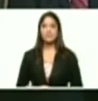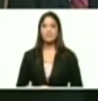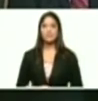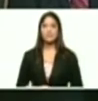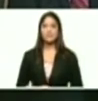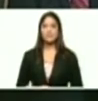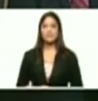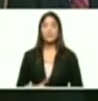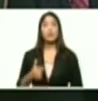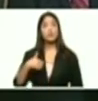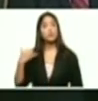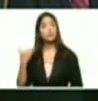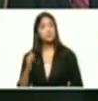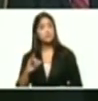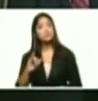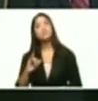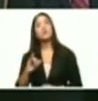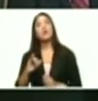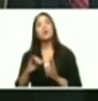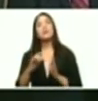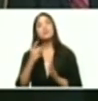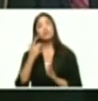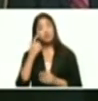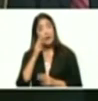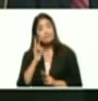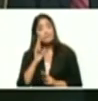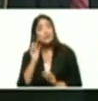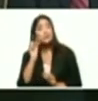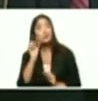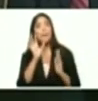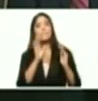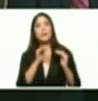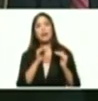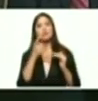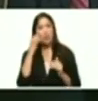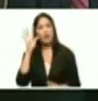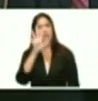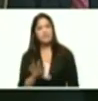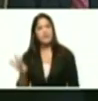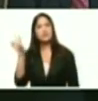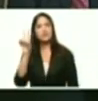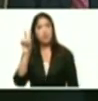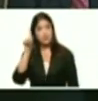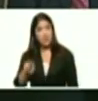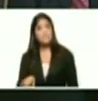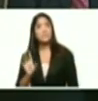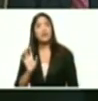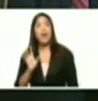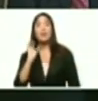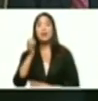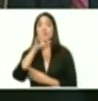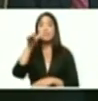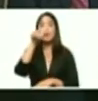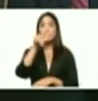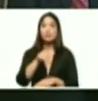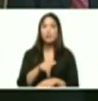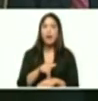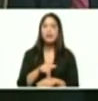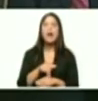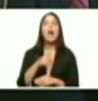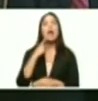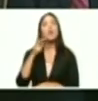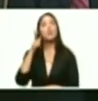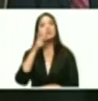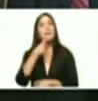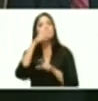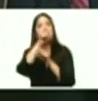yo tenía, una leve esperanza, y creo que el país también, de que la asamblea nacional, escuchar este mensaje,